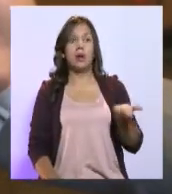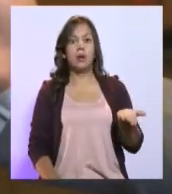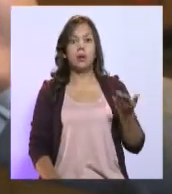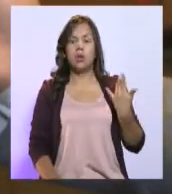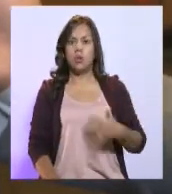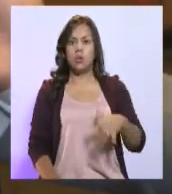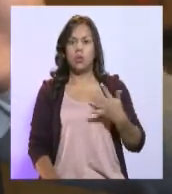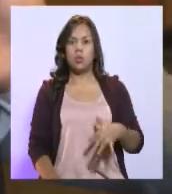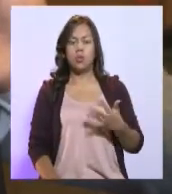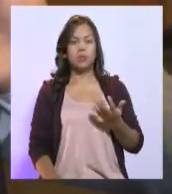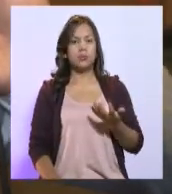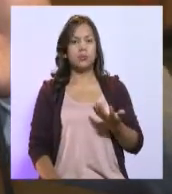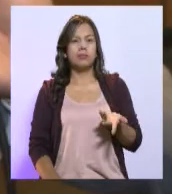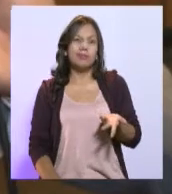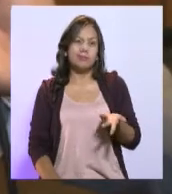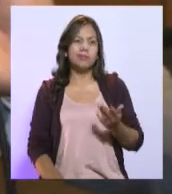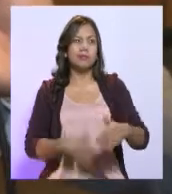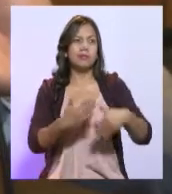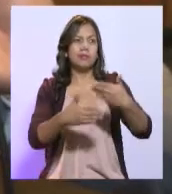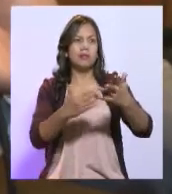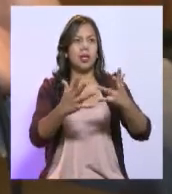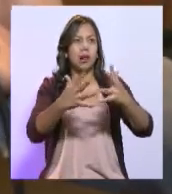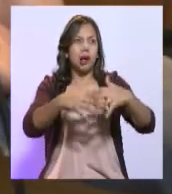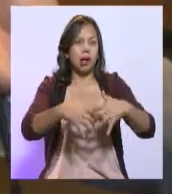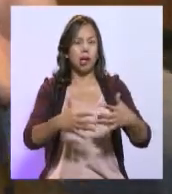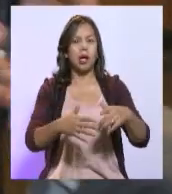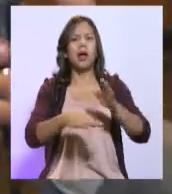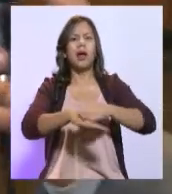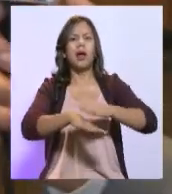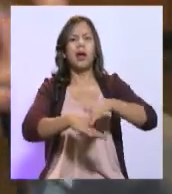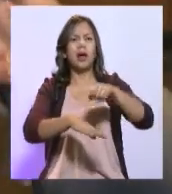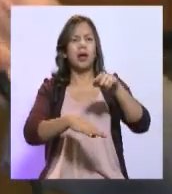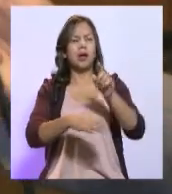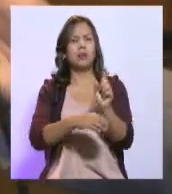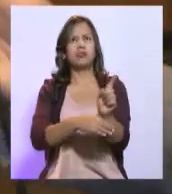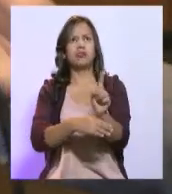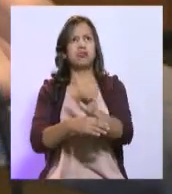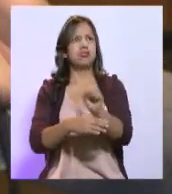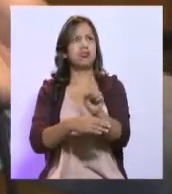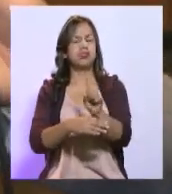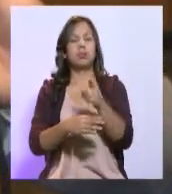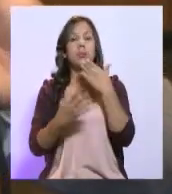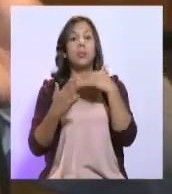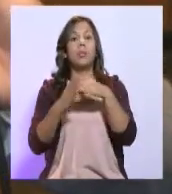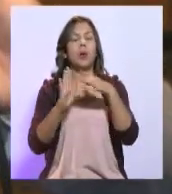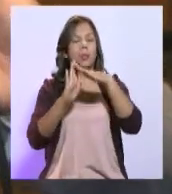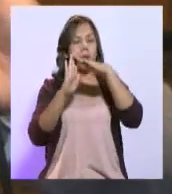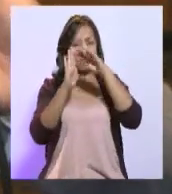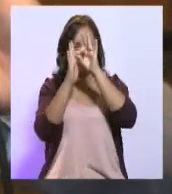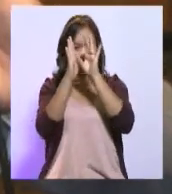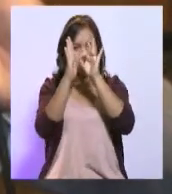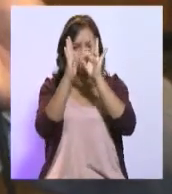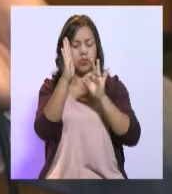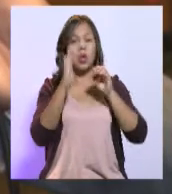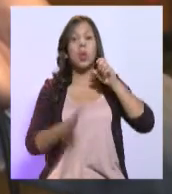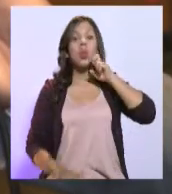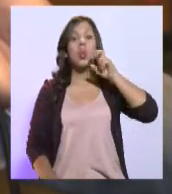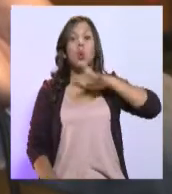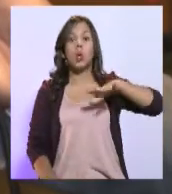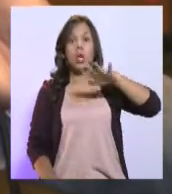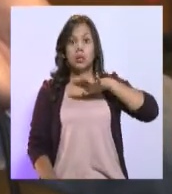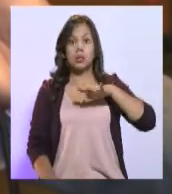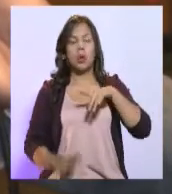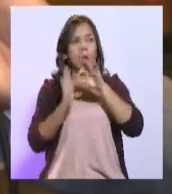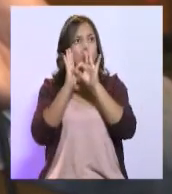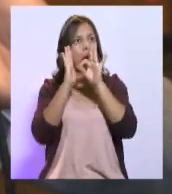tenido diferentes consecuencias por asunto de los fotorradares. Una disminución, por ejemplo, en lo que tiene que ver al turismo que ahora mismo se va